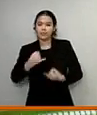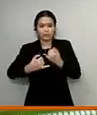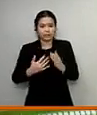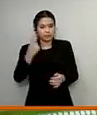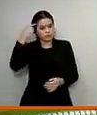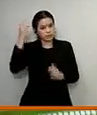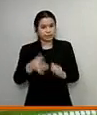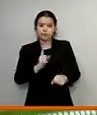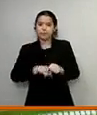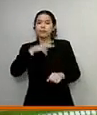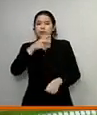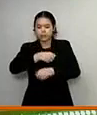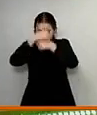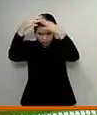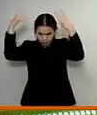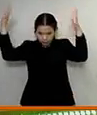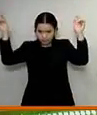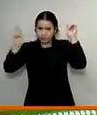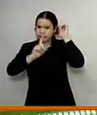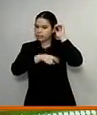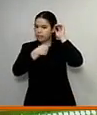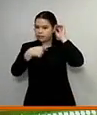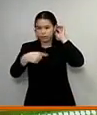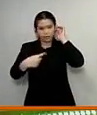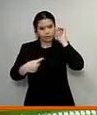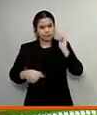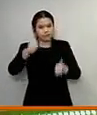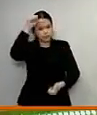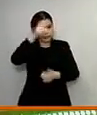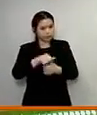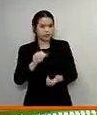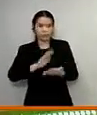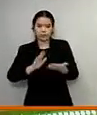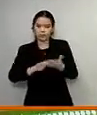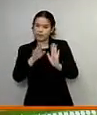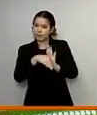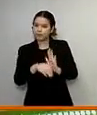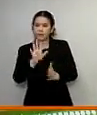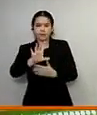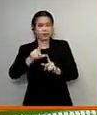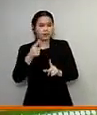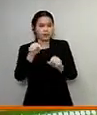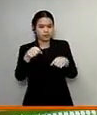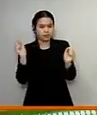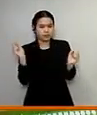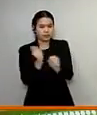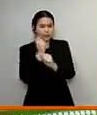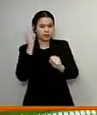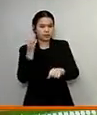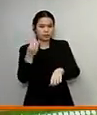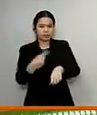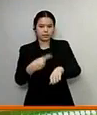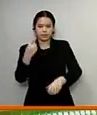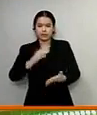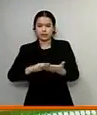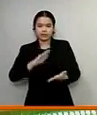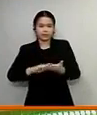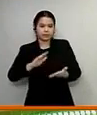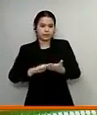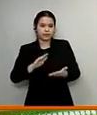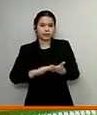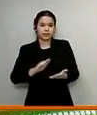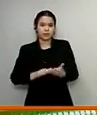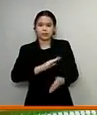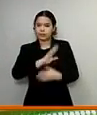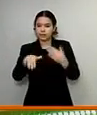ha llegado el momento de hacer de tus sueños una realidad con la diaria. Les recuerdo que por la inversión de 5 lempiras usted estaría ganando 60 veces su inversión. Así